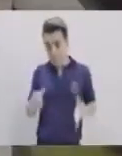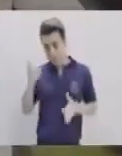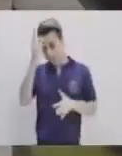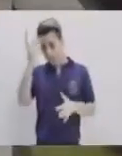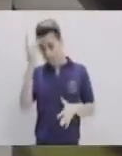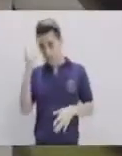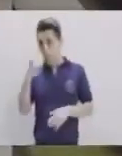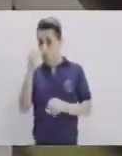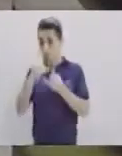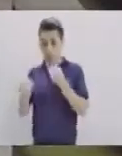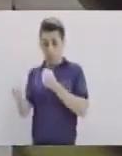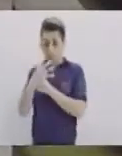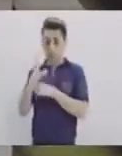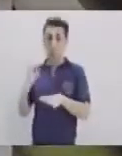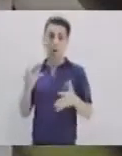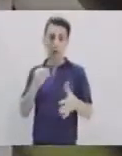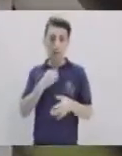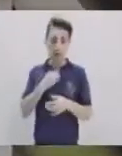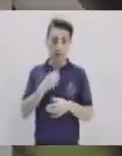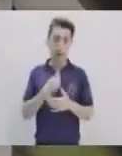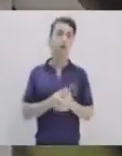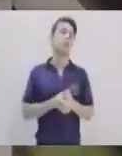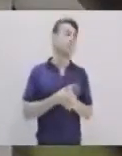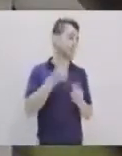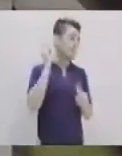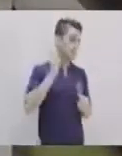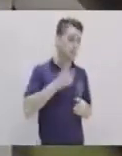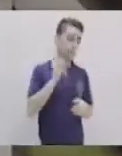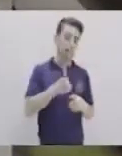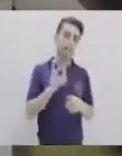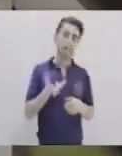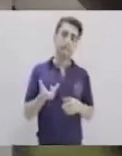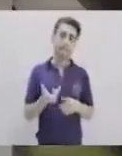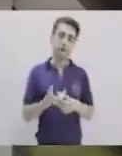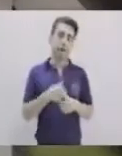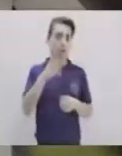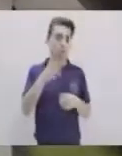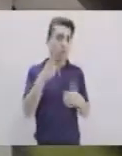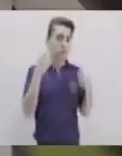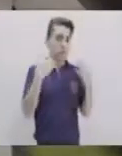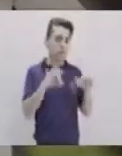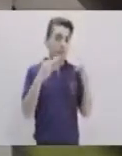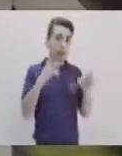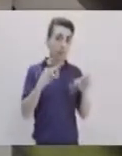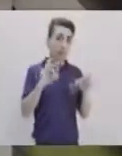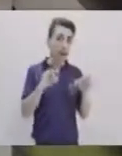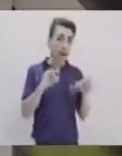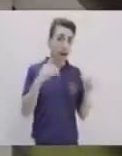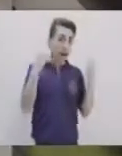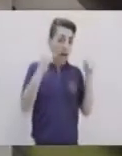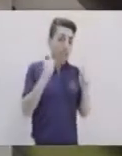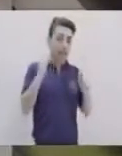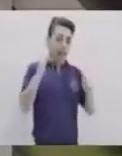última recomendación para nosotros? Bueno, que siempre tratemos de crear